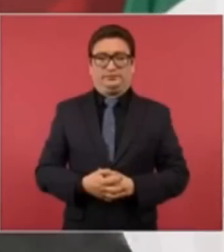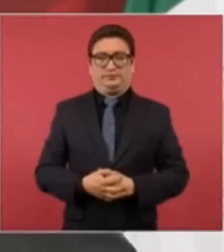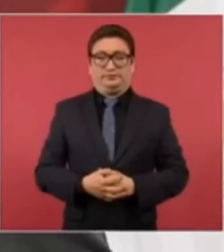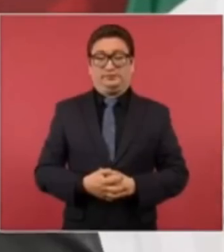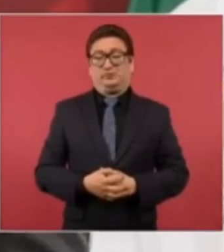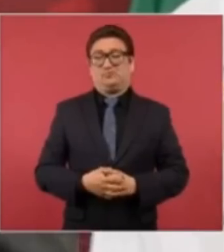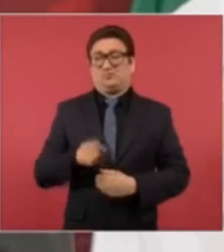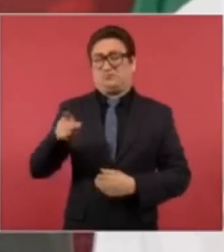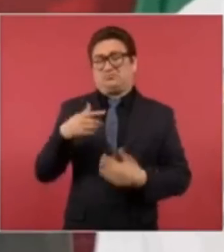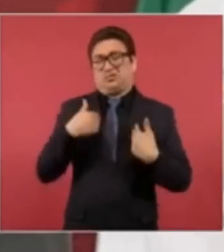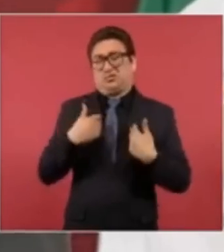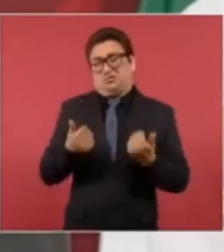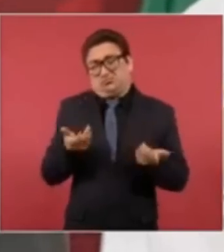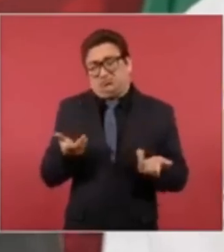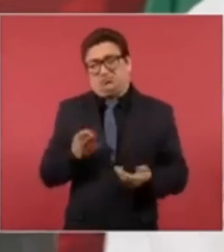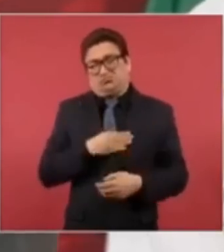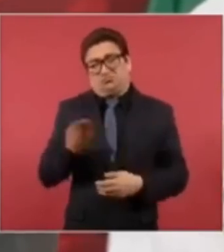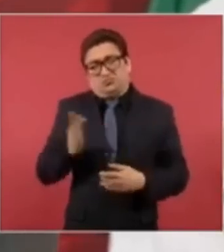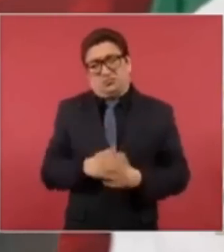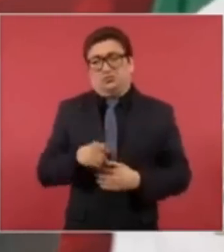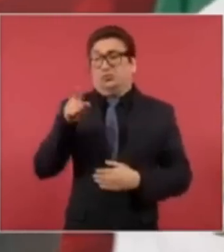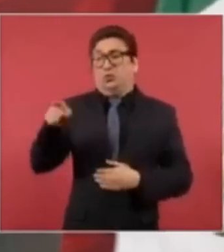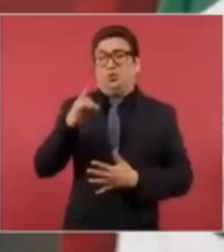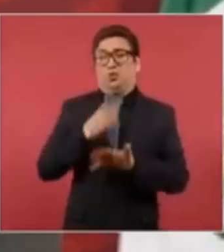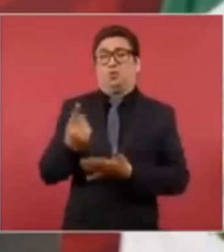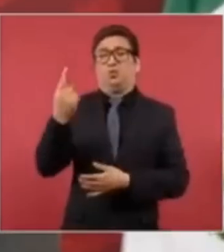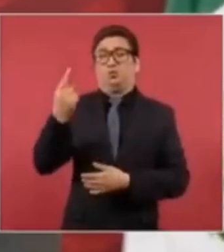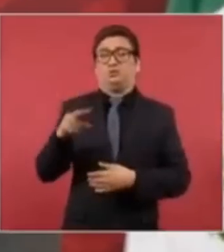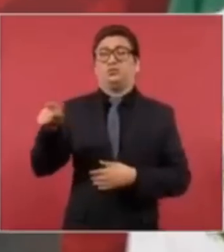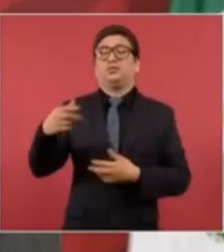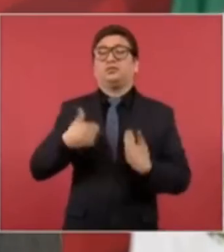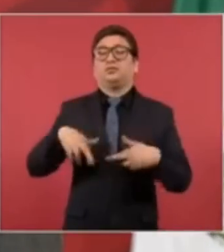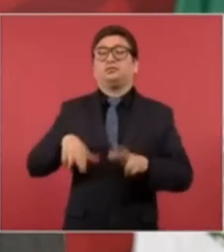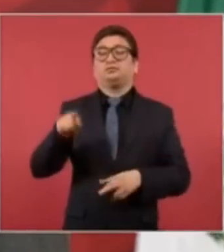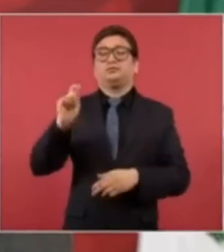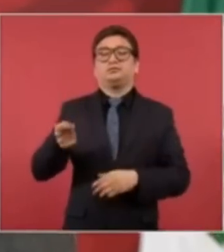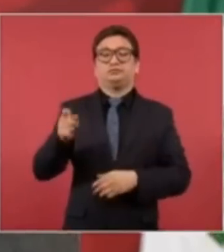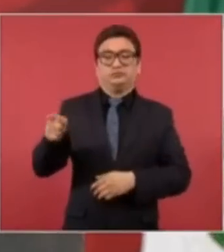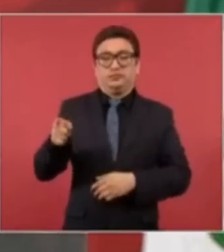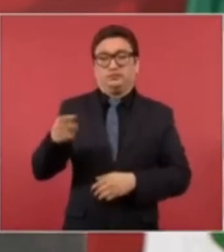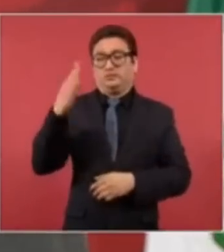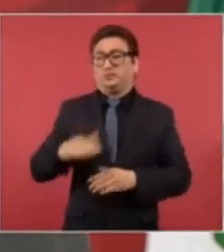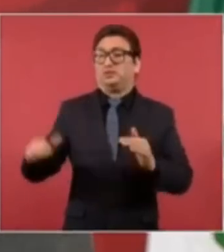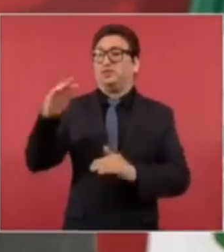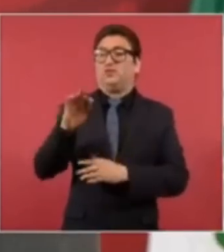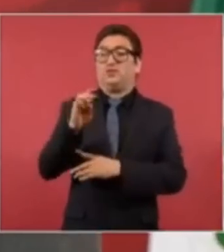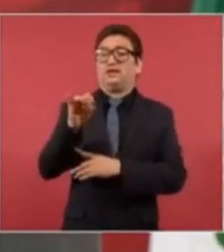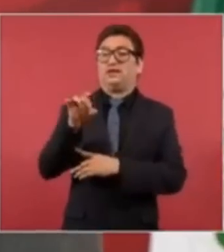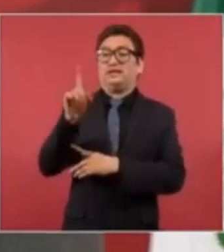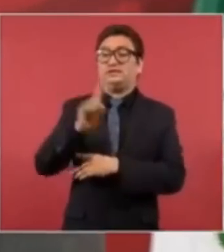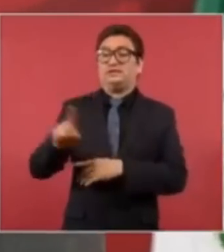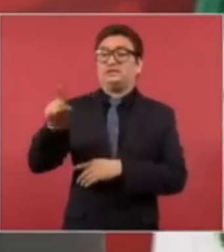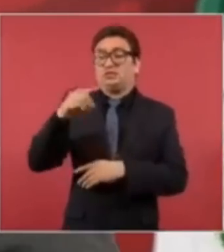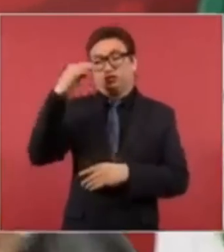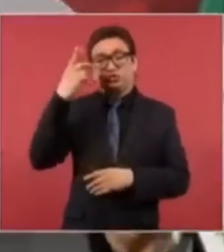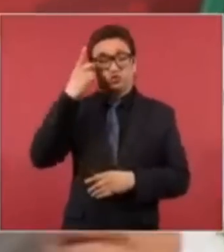le entiendo, pues, porque no solo es él representa al señor Fernández,